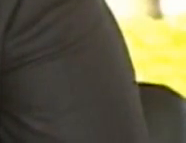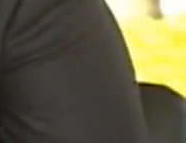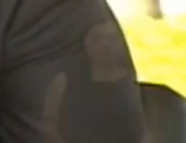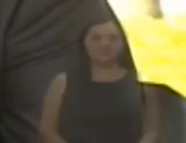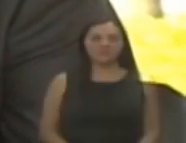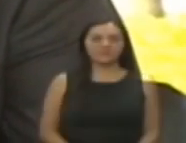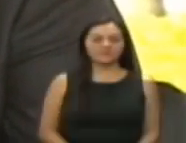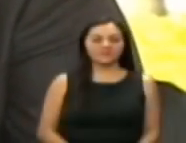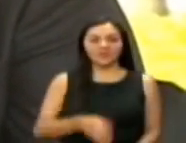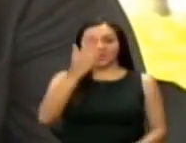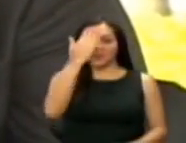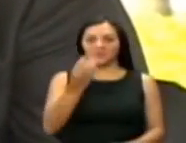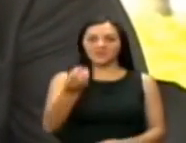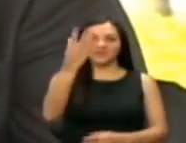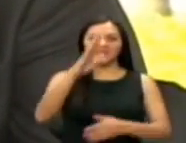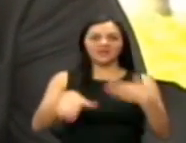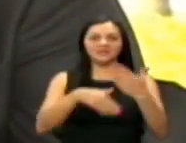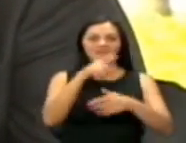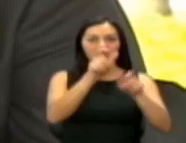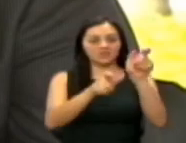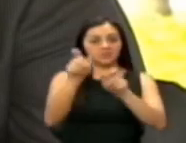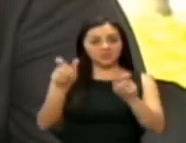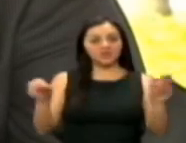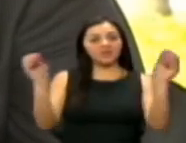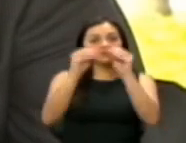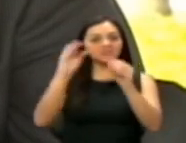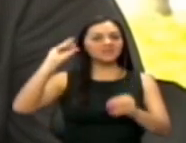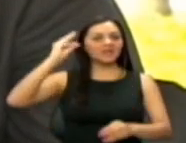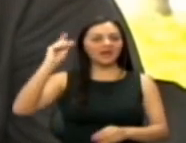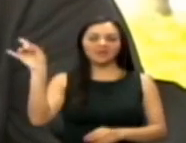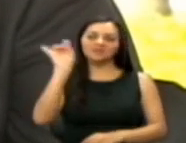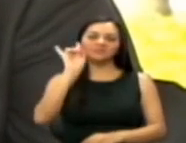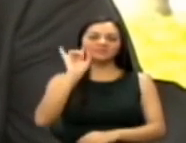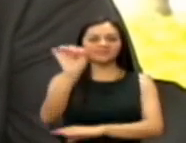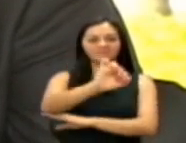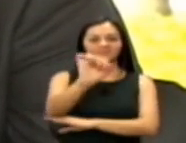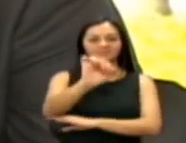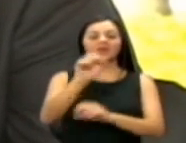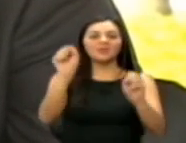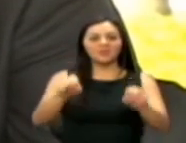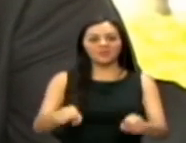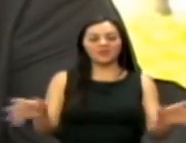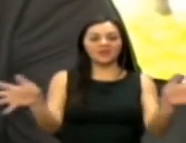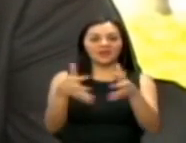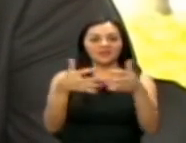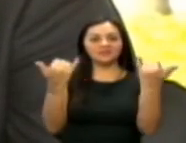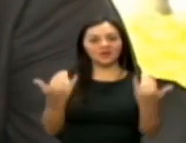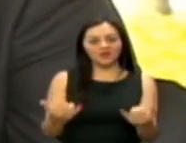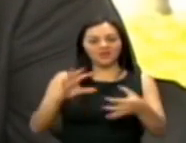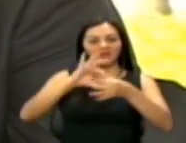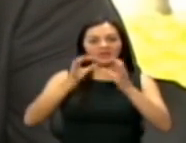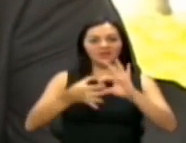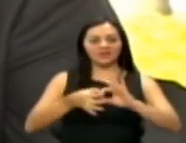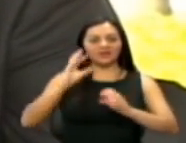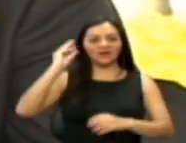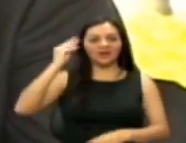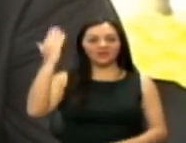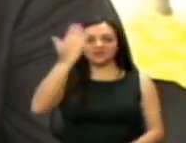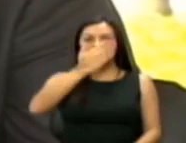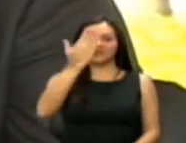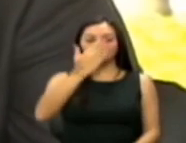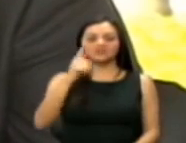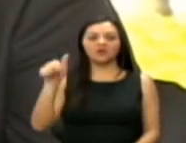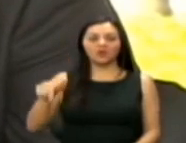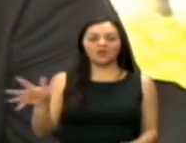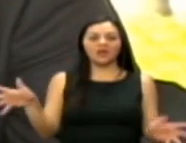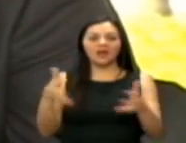Muy buenos días, amigos televidentes y radioescuchas que están precisamente enlazados con esta cadena de radio y televisión o este enlace